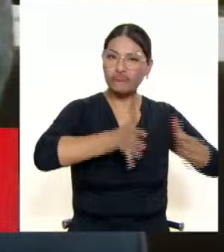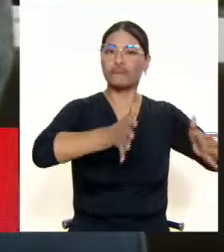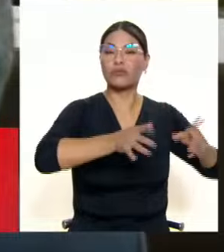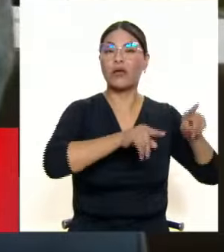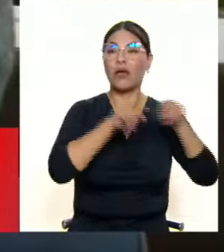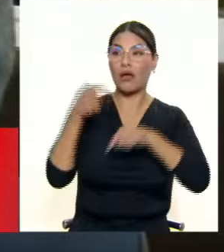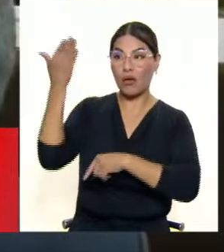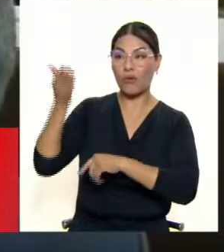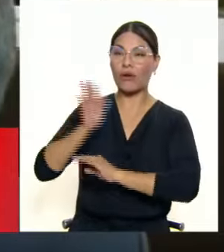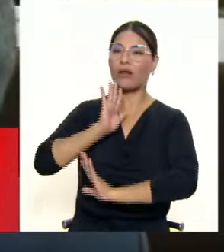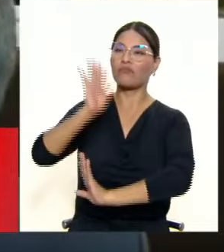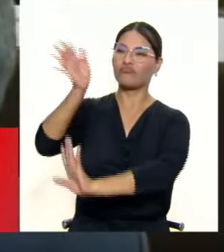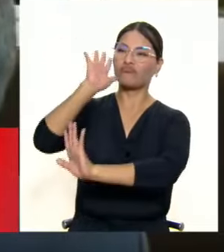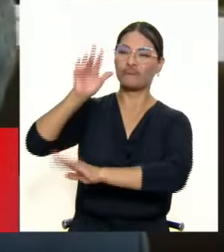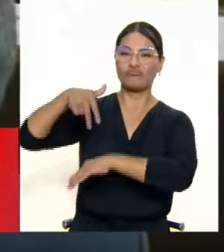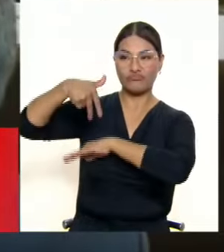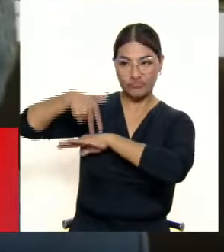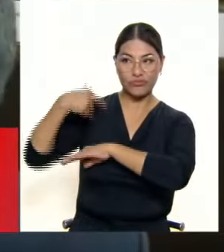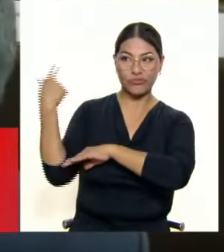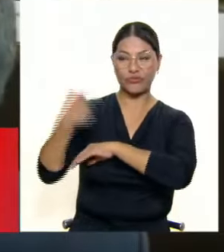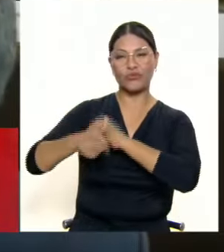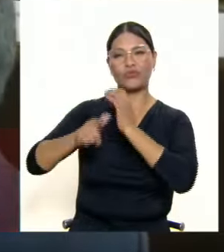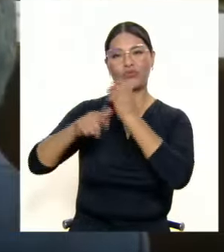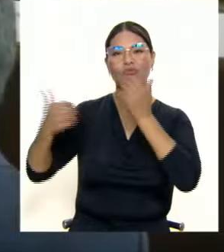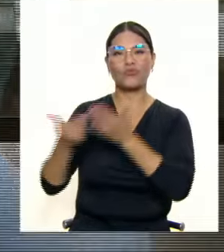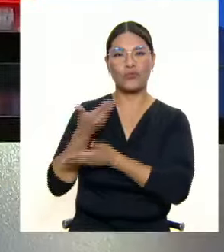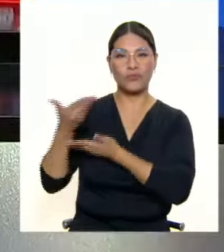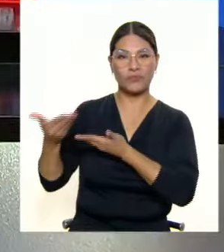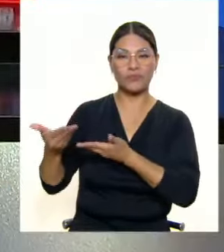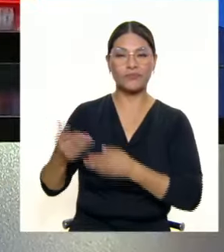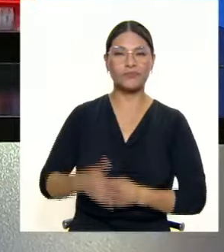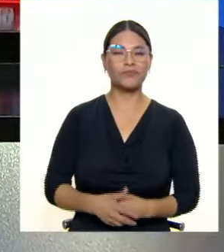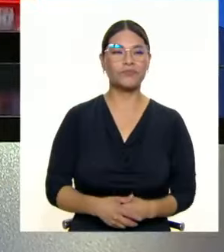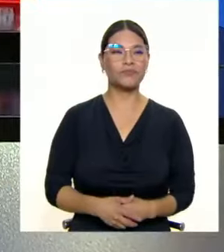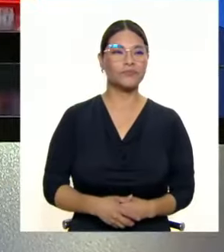declaraciones junto al nuevo directorio de Petroperú. Seguimos con más información.